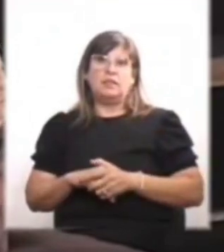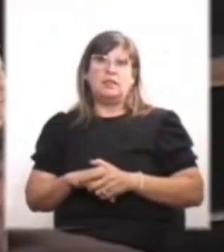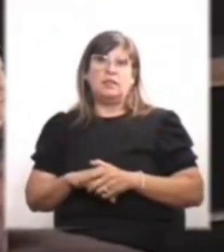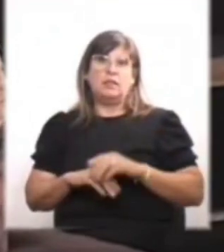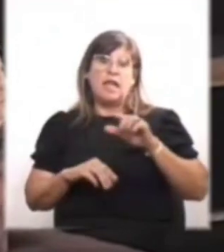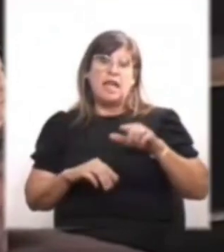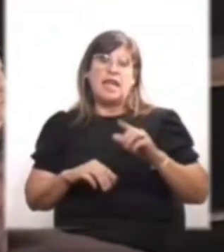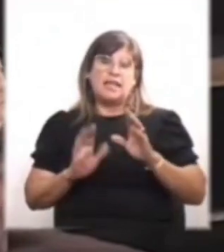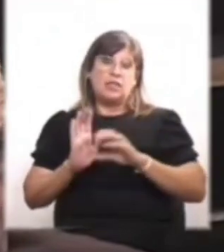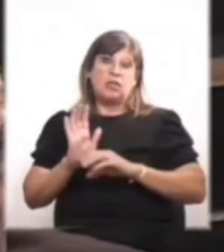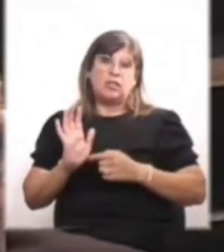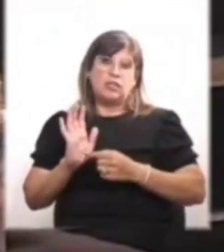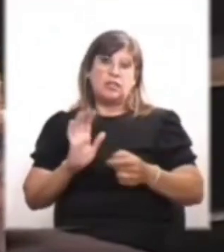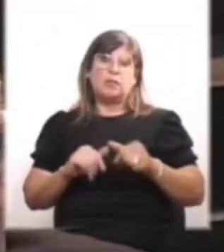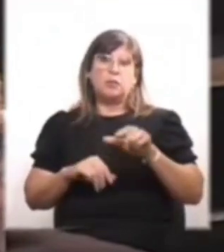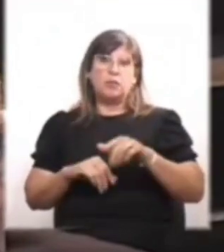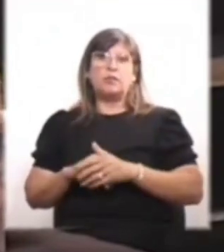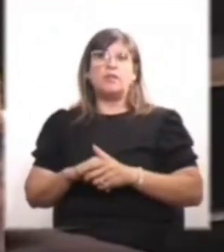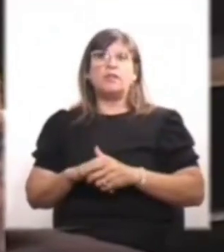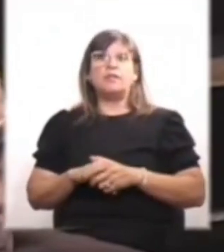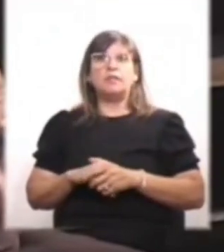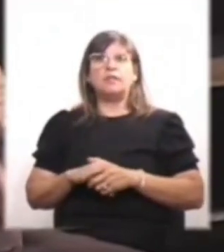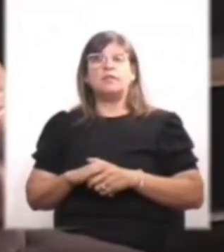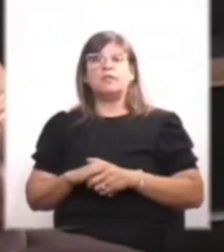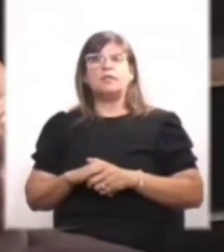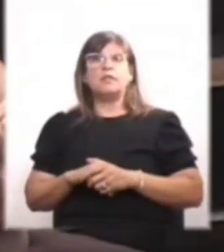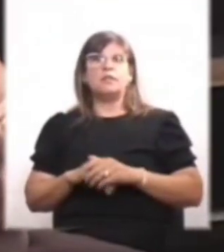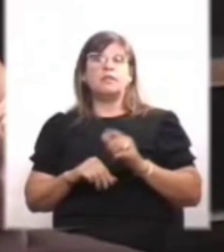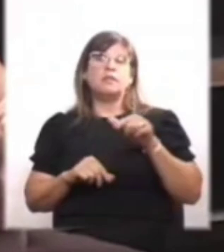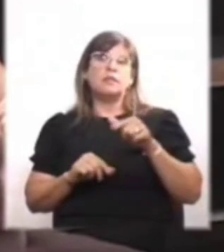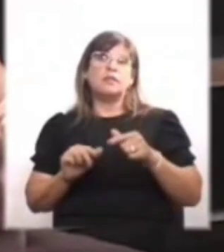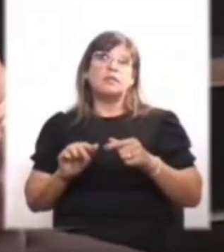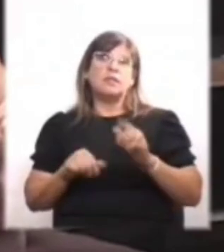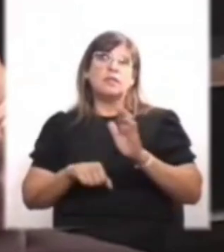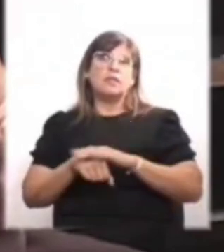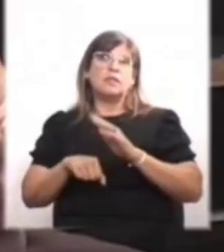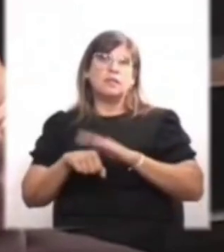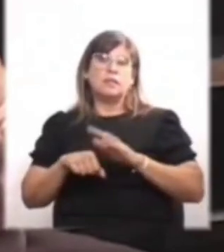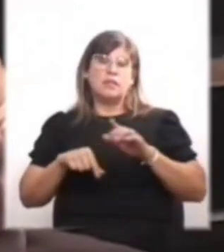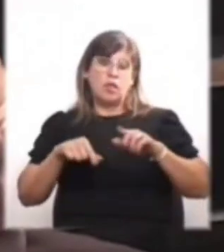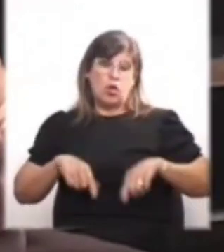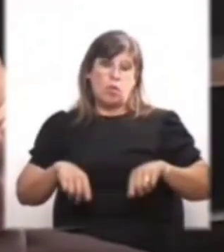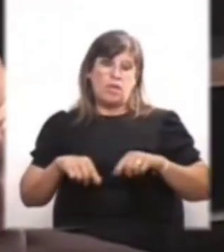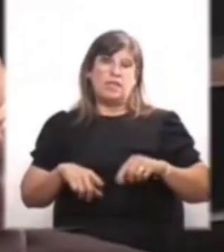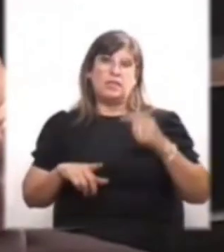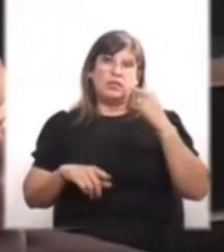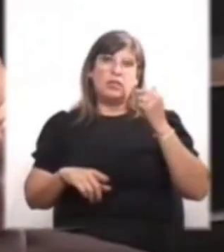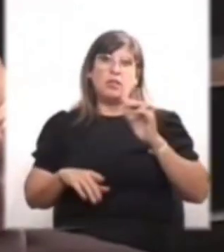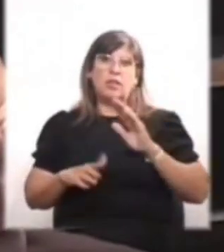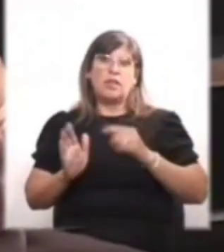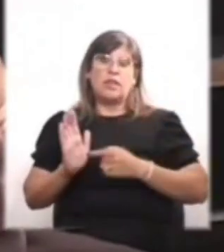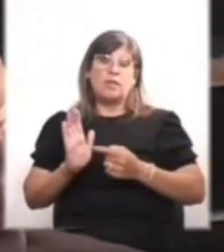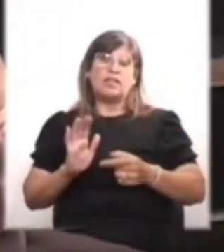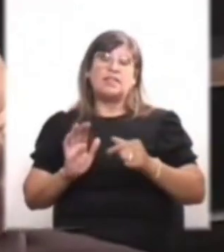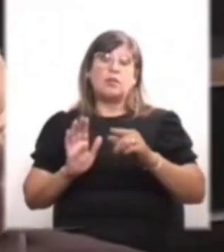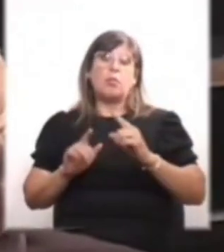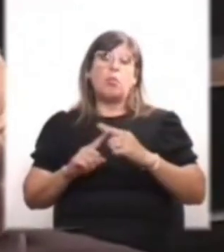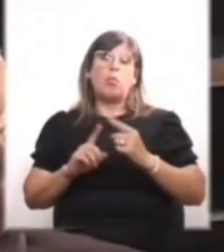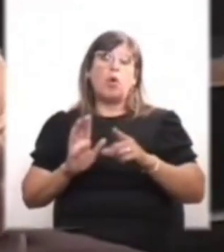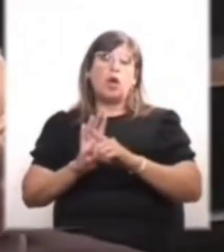La Constitución establece por ahí que las competencias de los ministerios deberán ser establecidas por